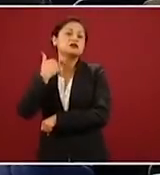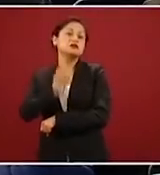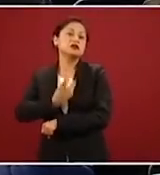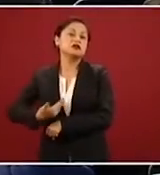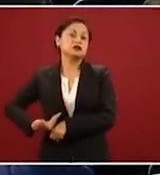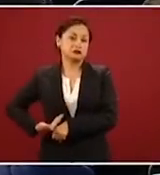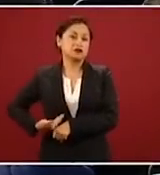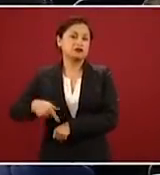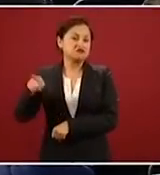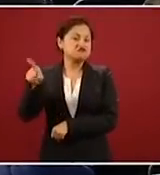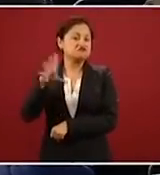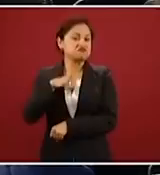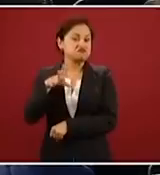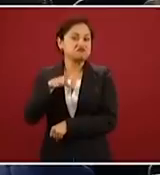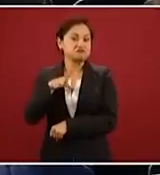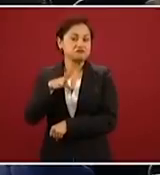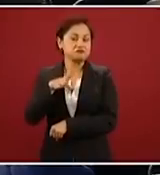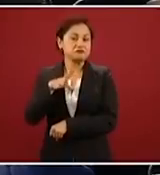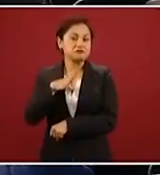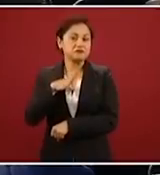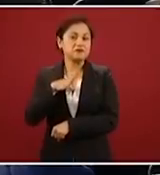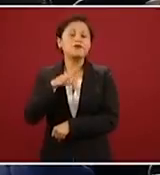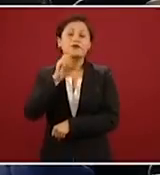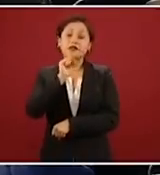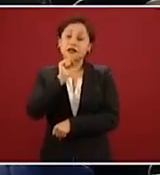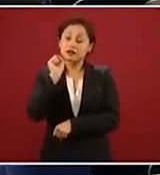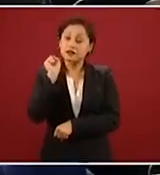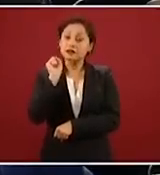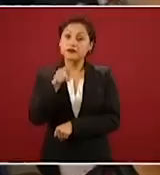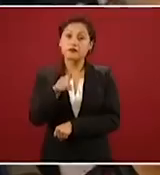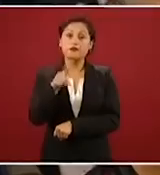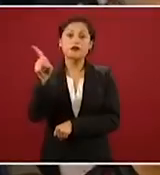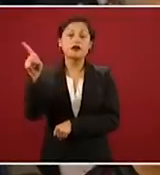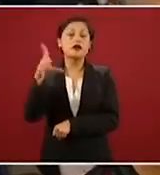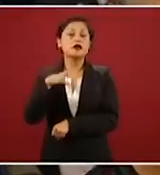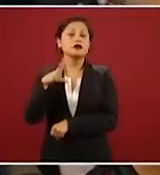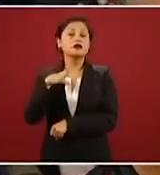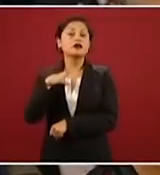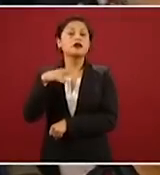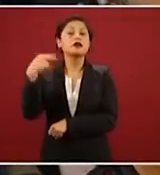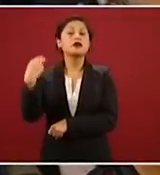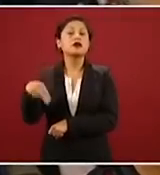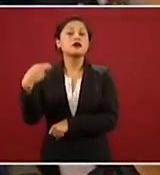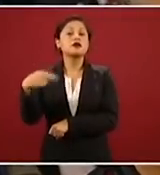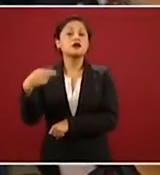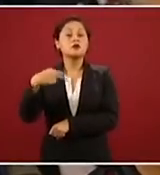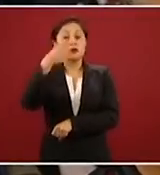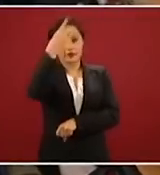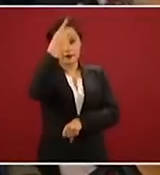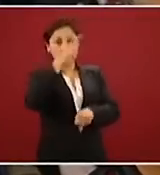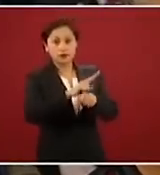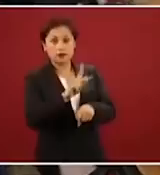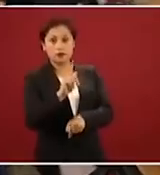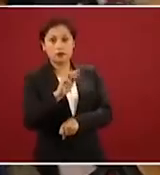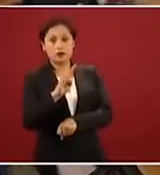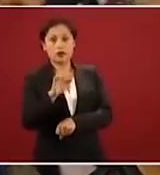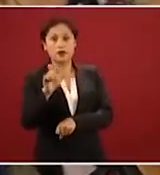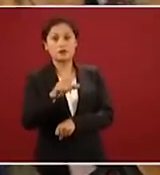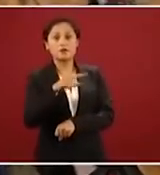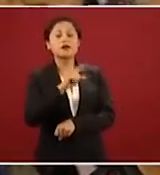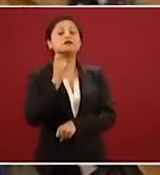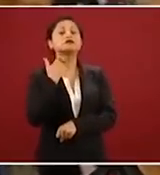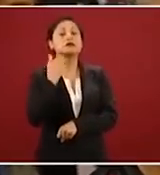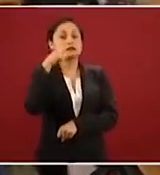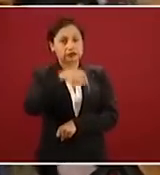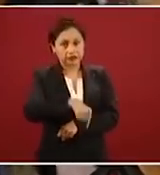aparecen los nombres del que era el director de Pemex en ese entonces. Entonces,